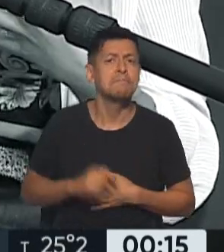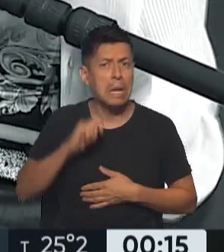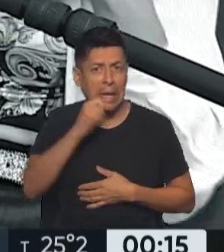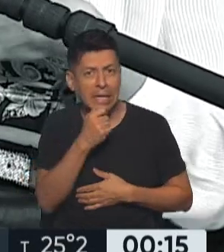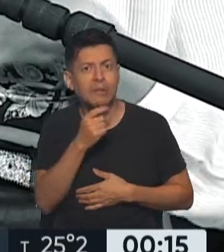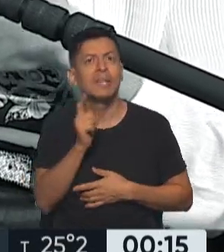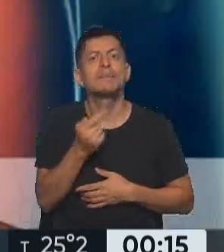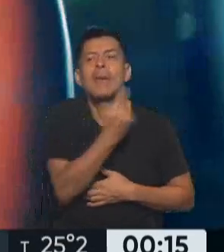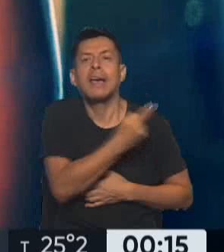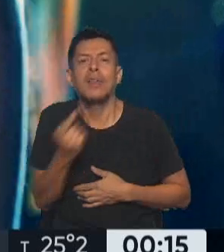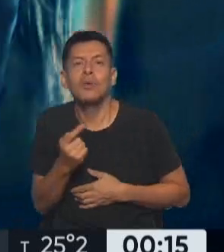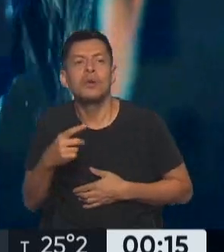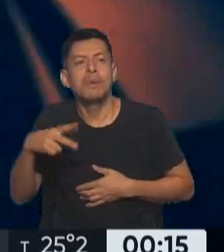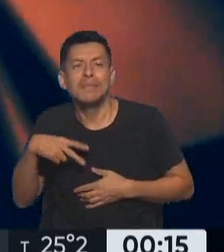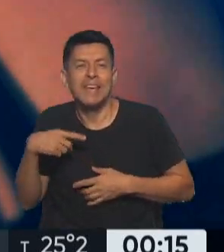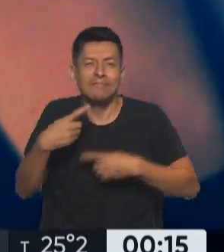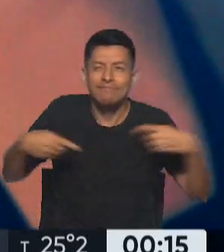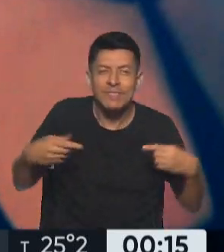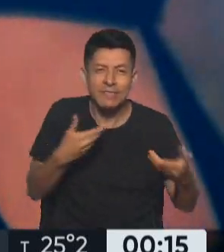la intimidad de cada uno.